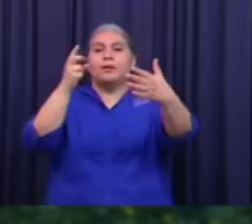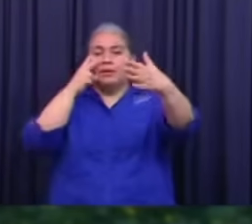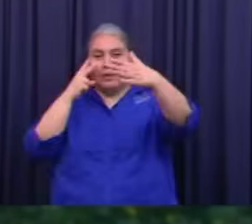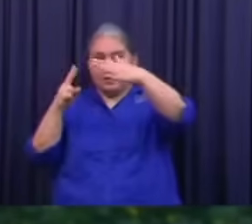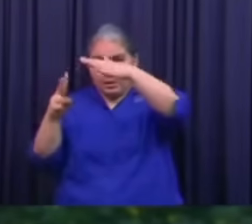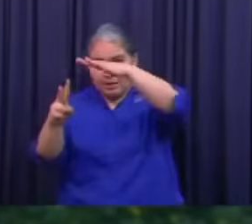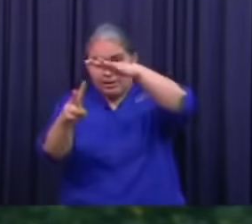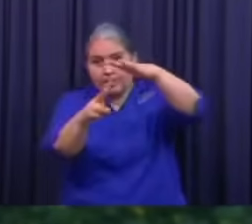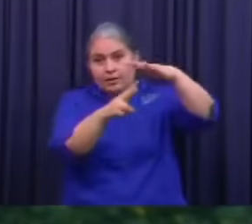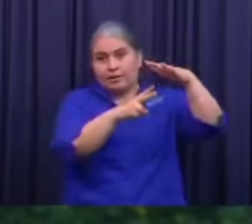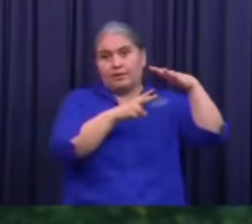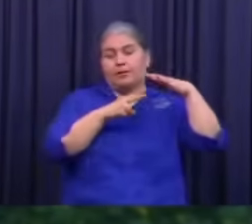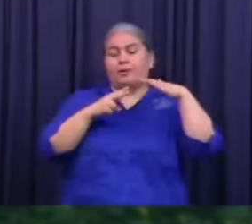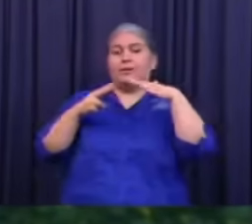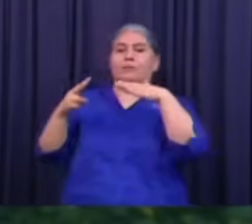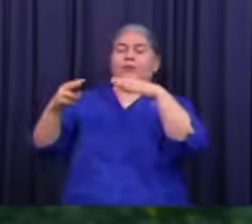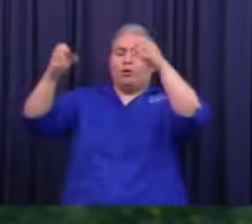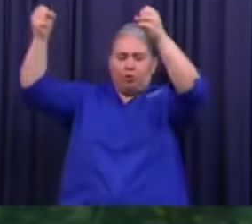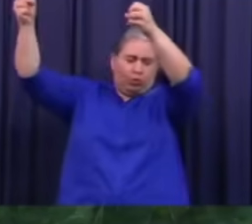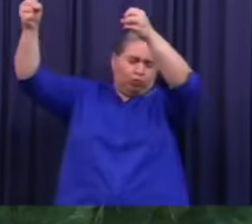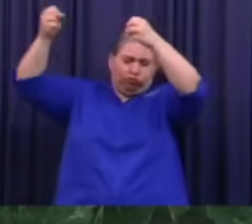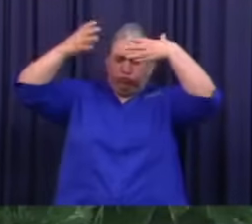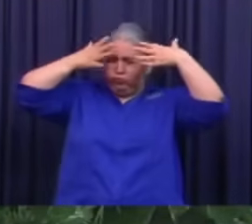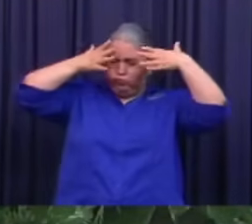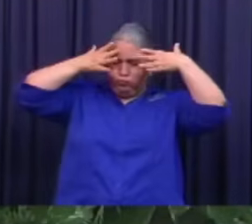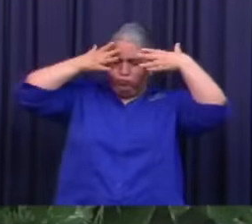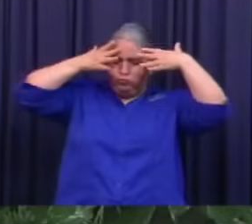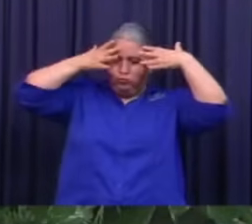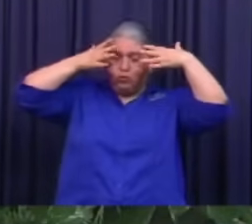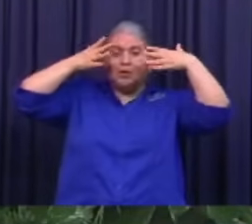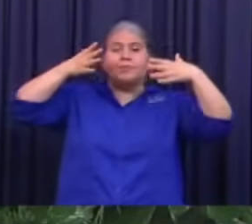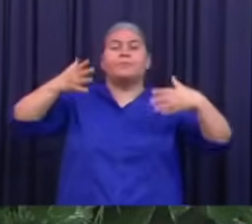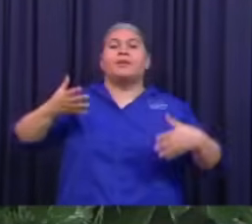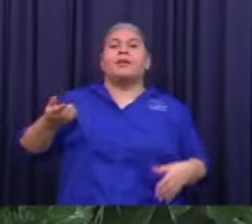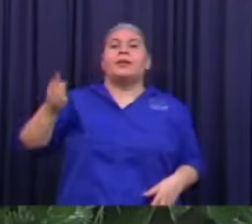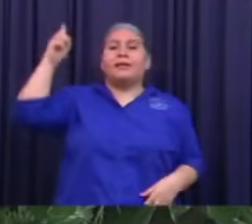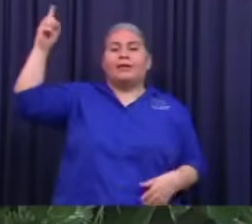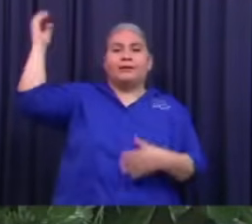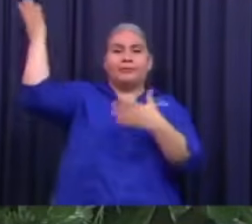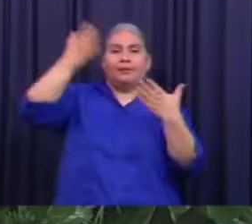restauración completa Dios te da la provisión también para que la misma